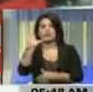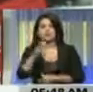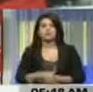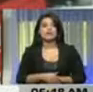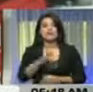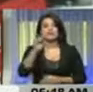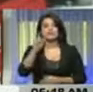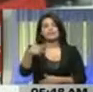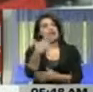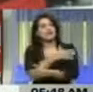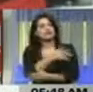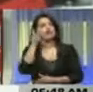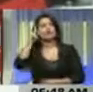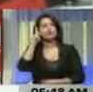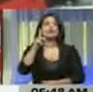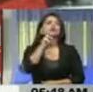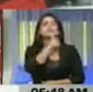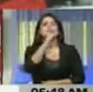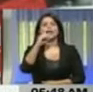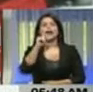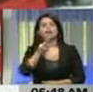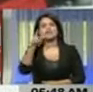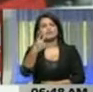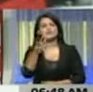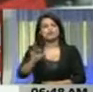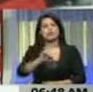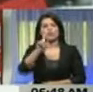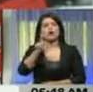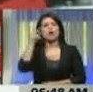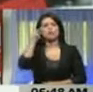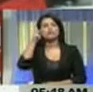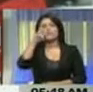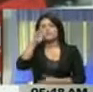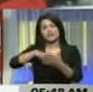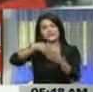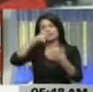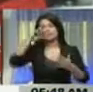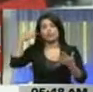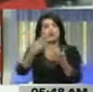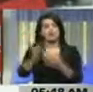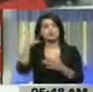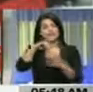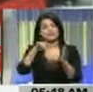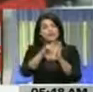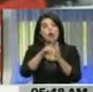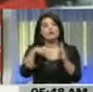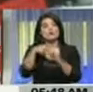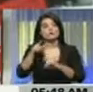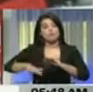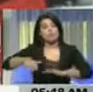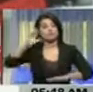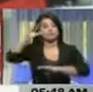un gran abrazo al profesor Carlos del 25 de julio, mi profesor de matemática durante muchísimo tiempo en el bachillerato y gran jugador de baloncesto, que ayer me decía